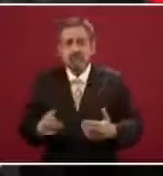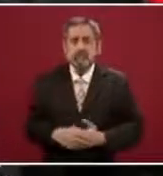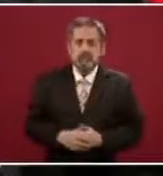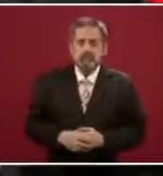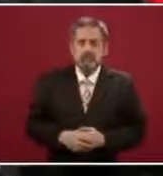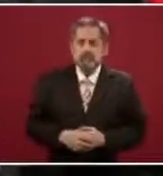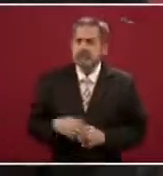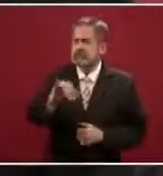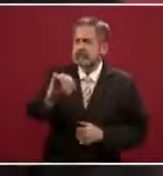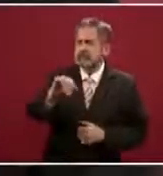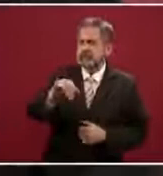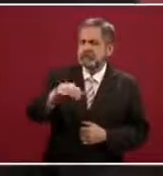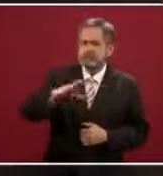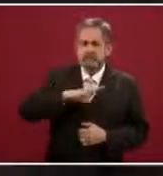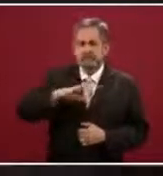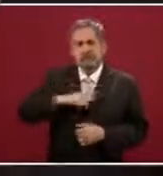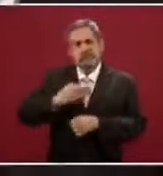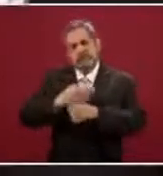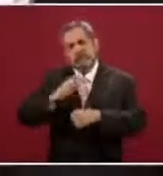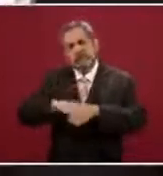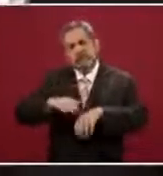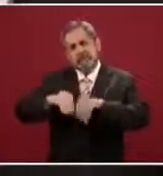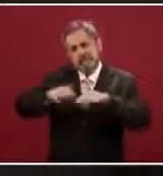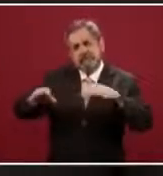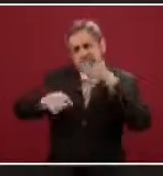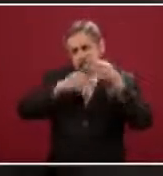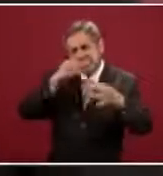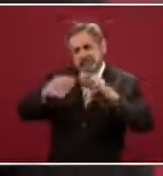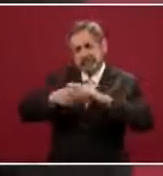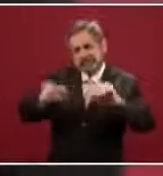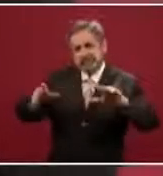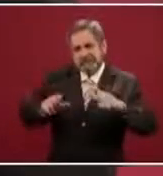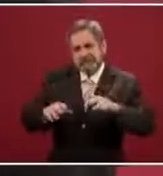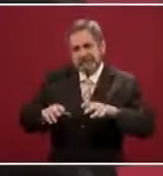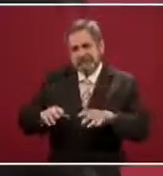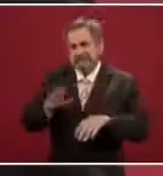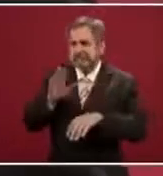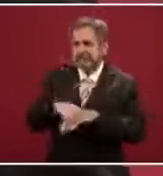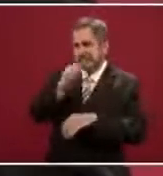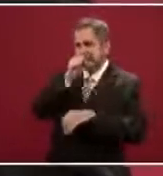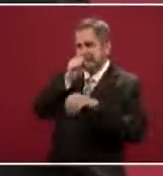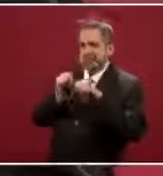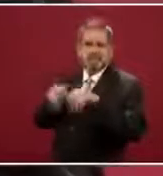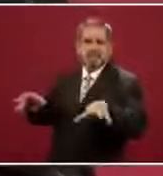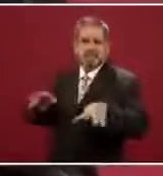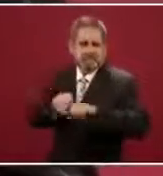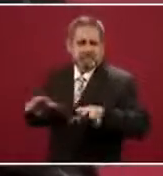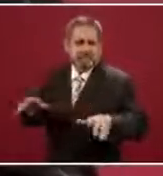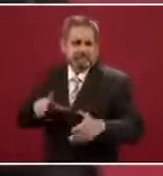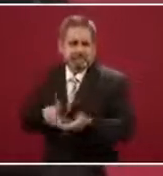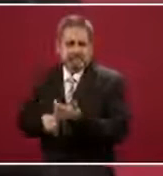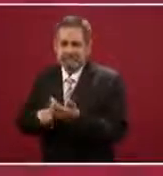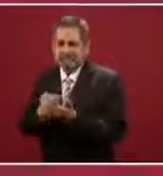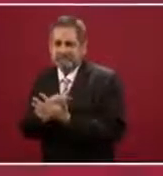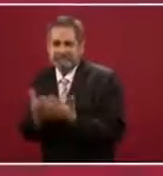que ahora ya hay más medios ya hay más tinta y este